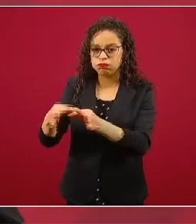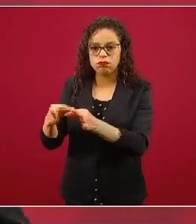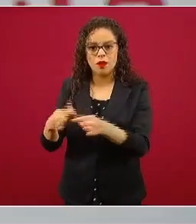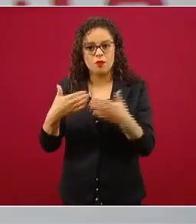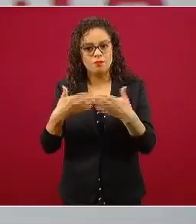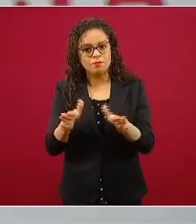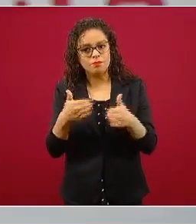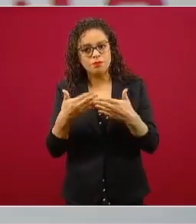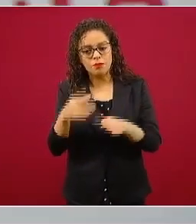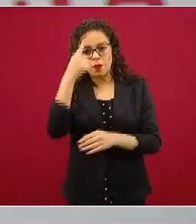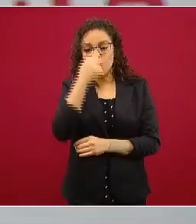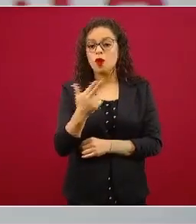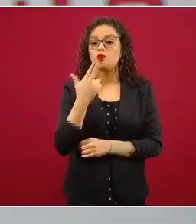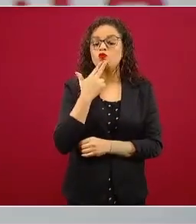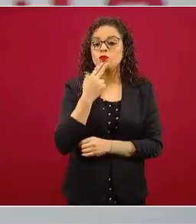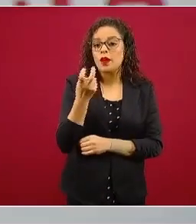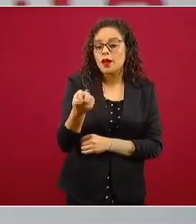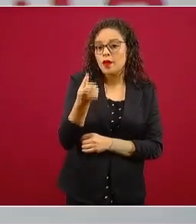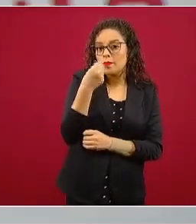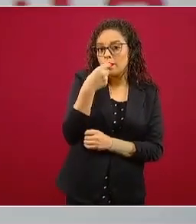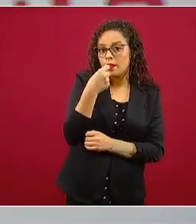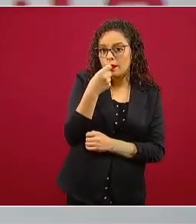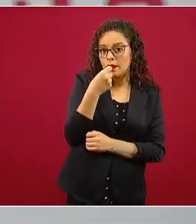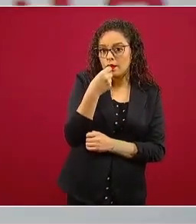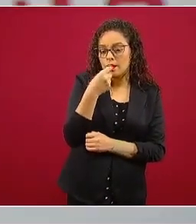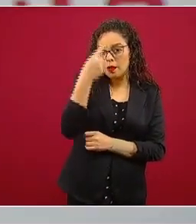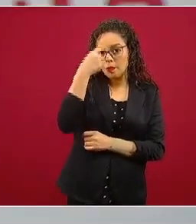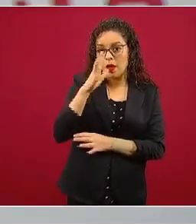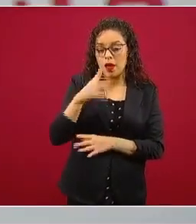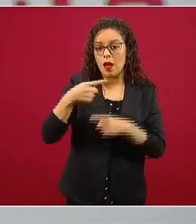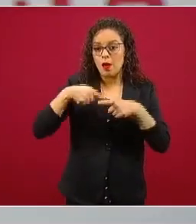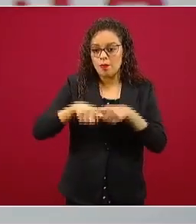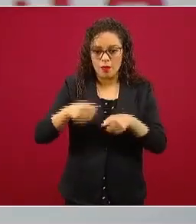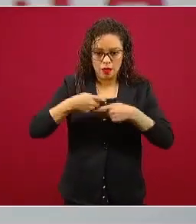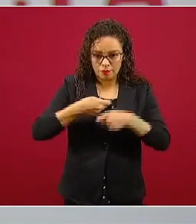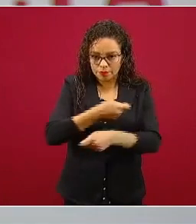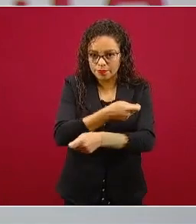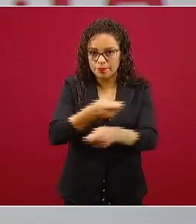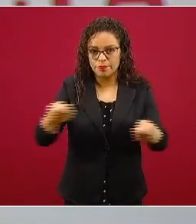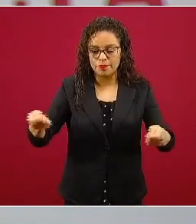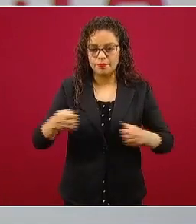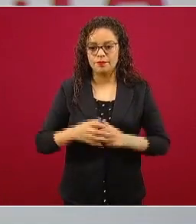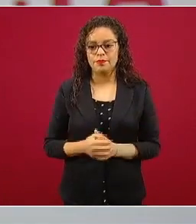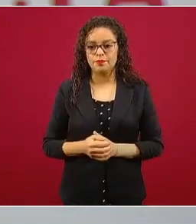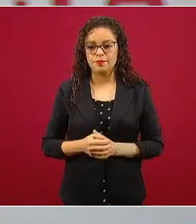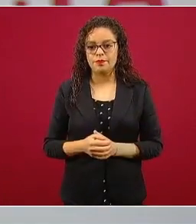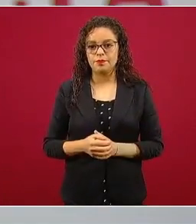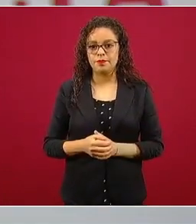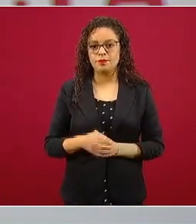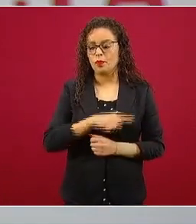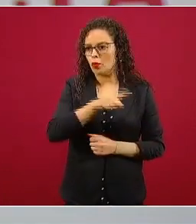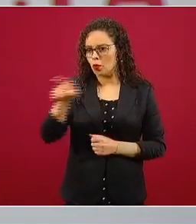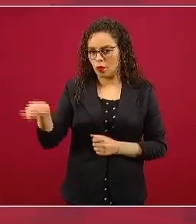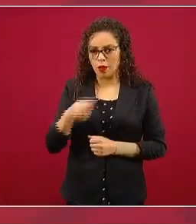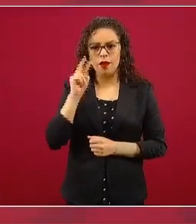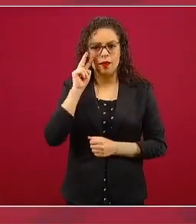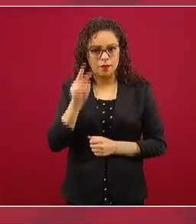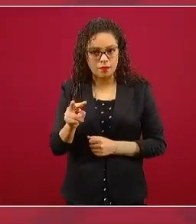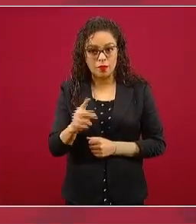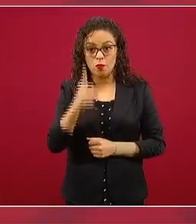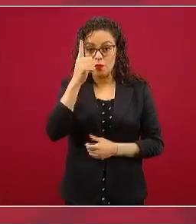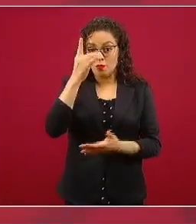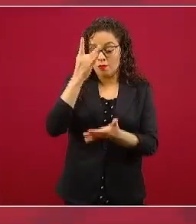al medicamento que en su momento se ponga en circulación. No estamos poniendo, como ustedes ven, todos los esfuerzos en una sola